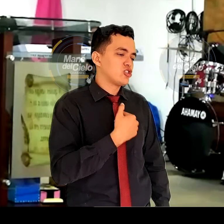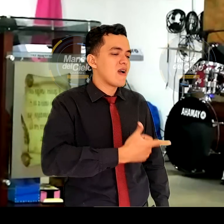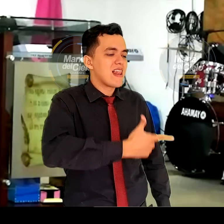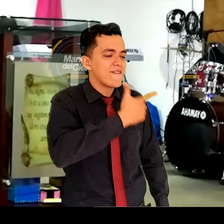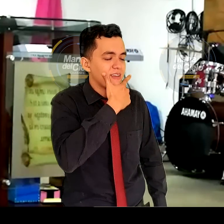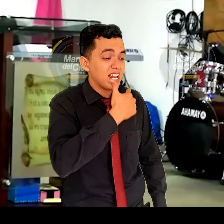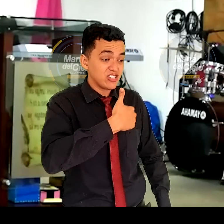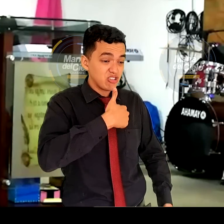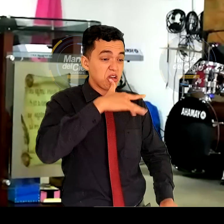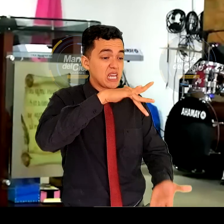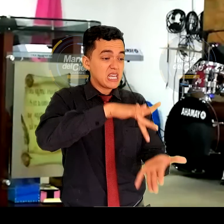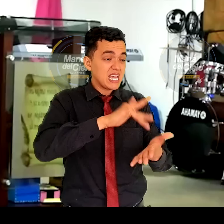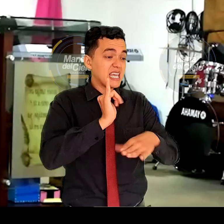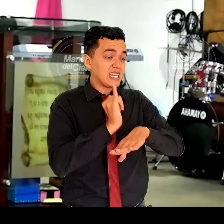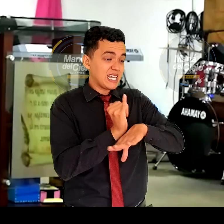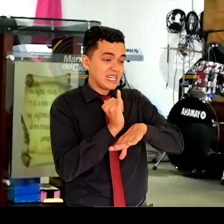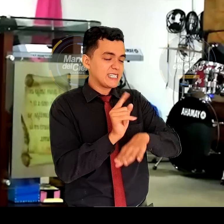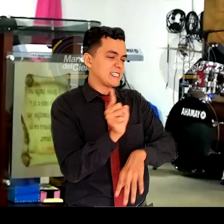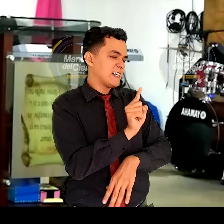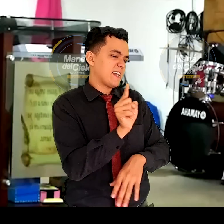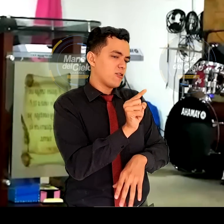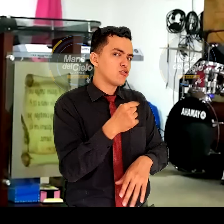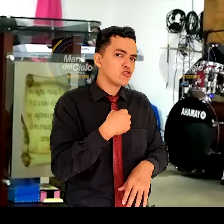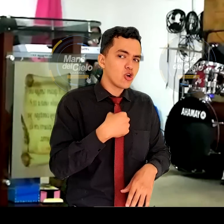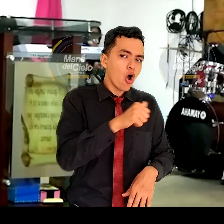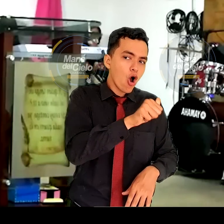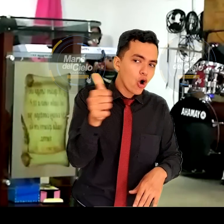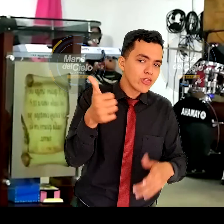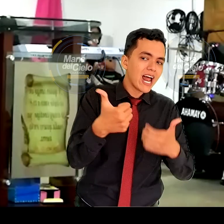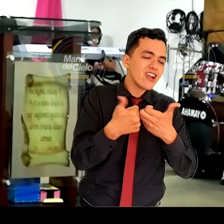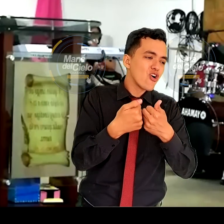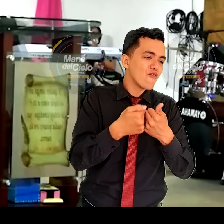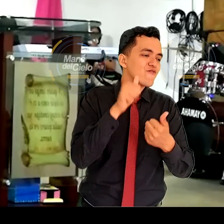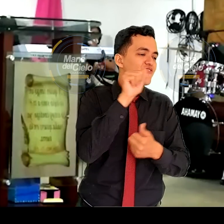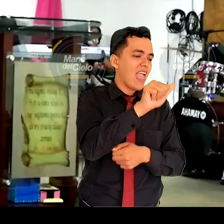sepan que no voy a volver a la iglesia porque ya comencé con una pareja.